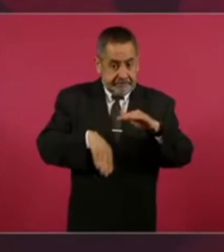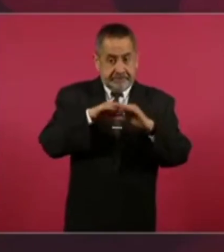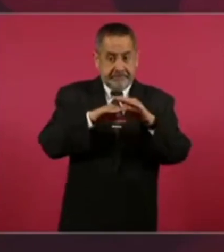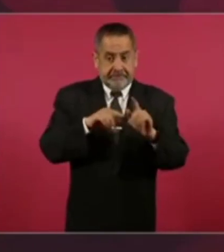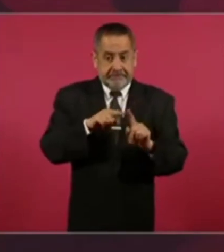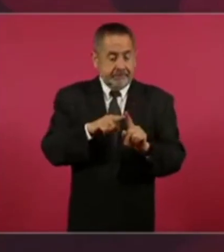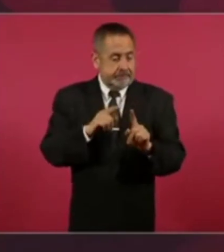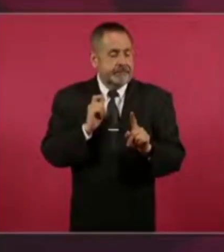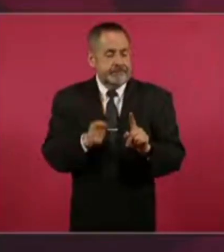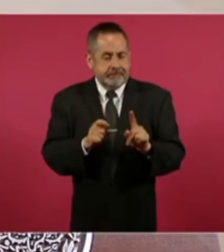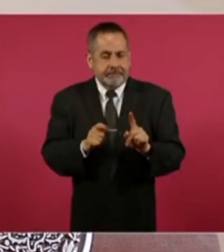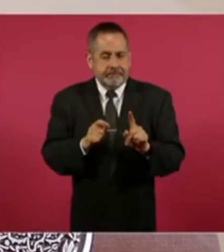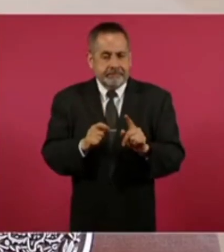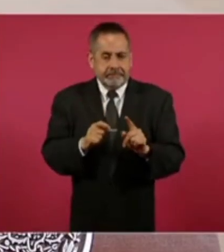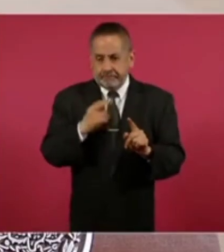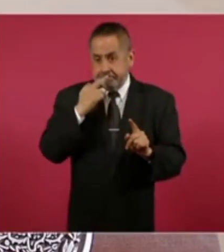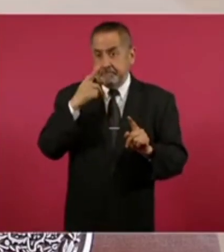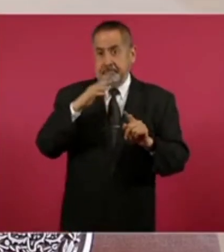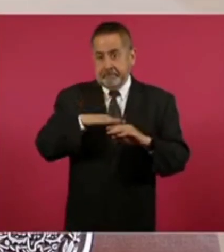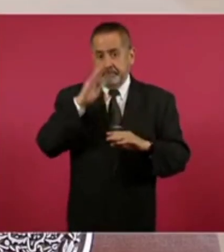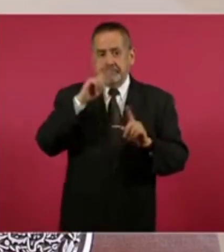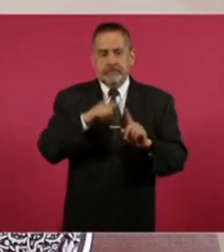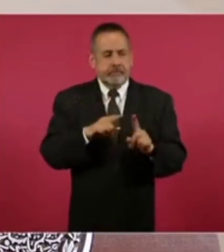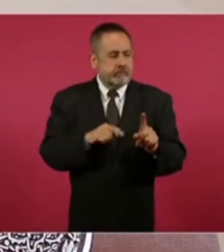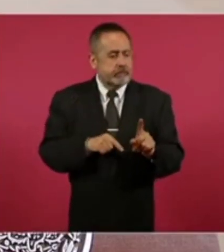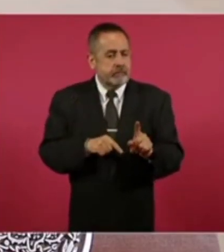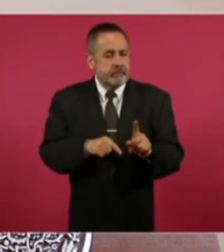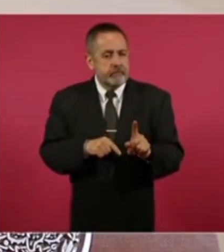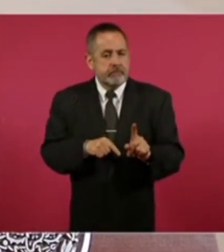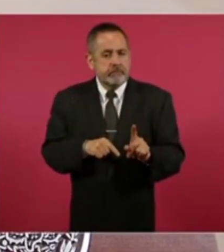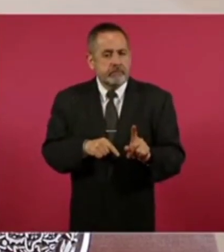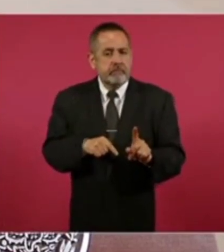obtenido la mejor calificación ya había